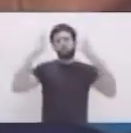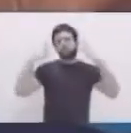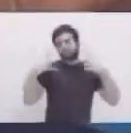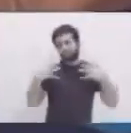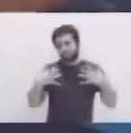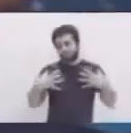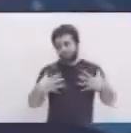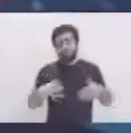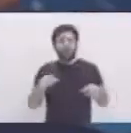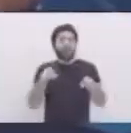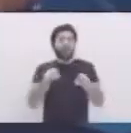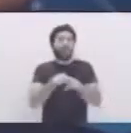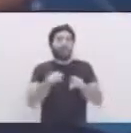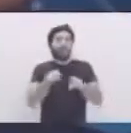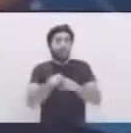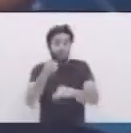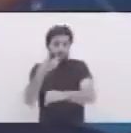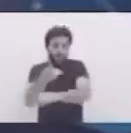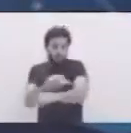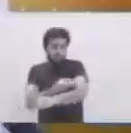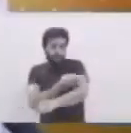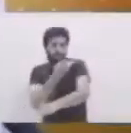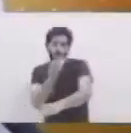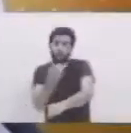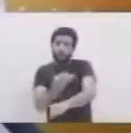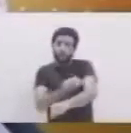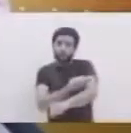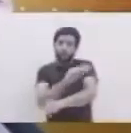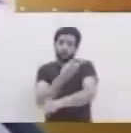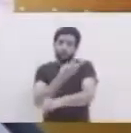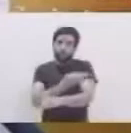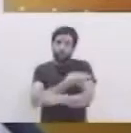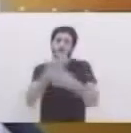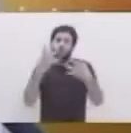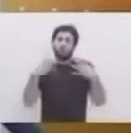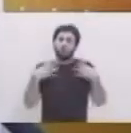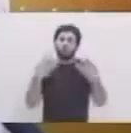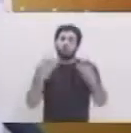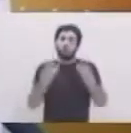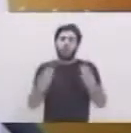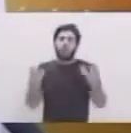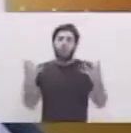colochita como una ovejita de algodón.